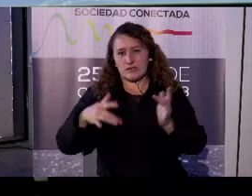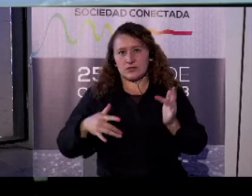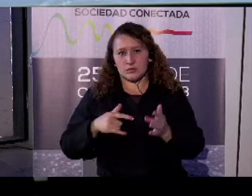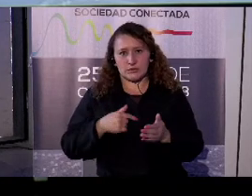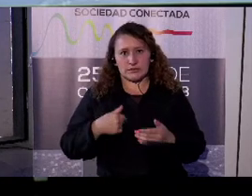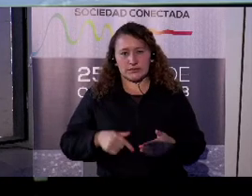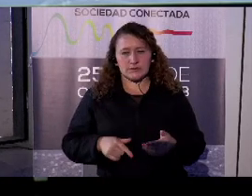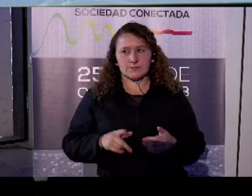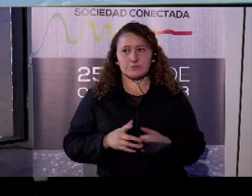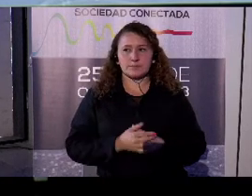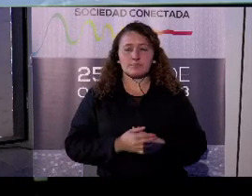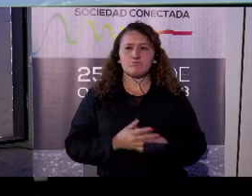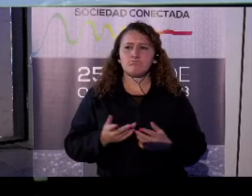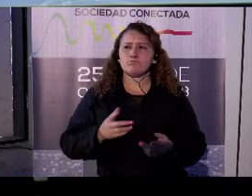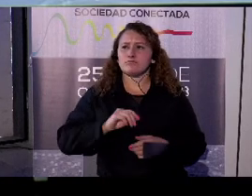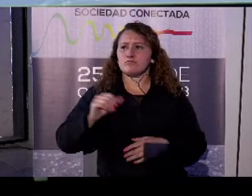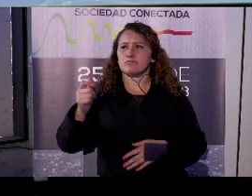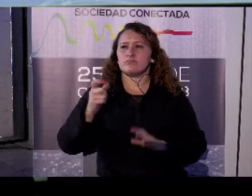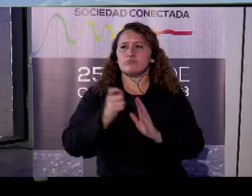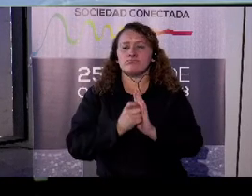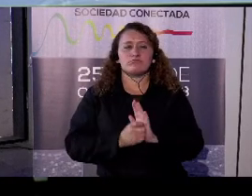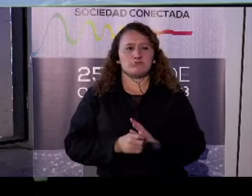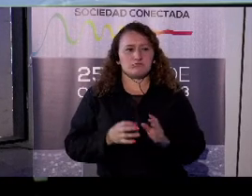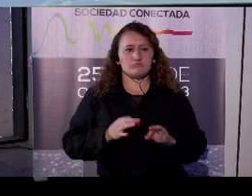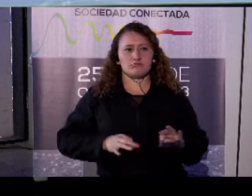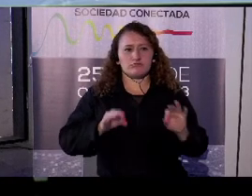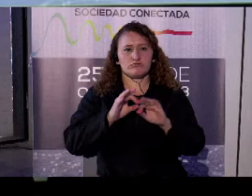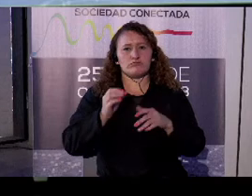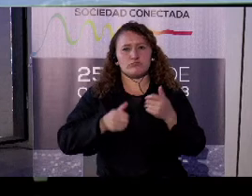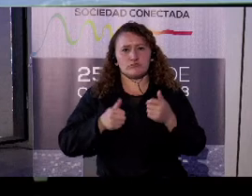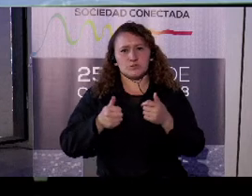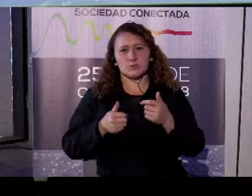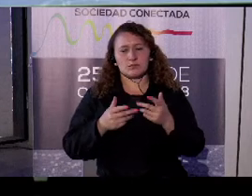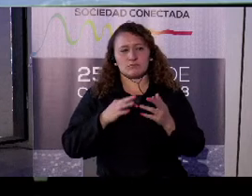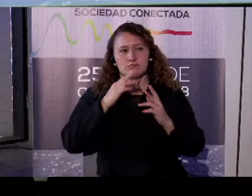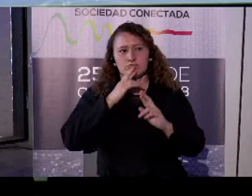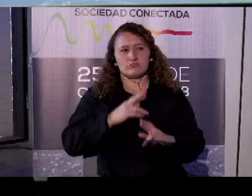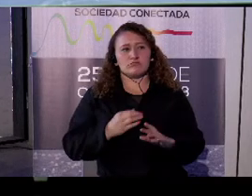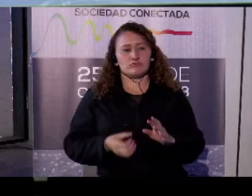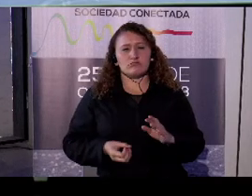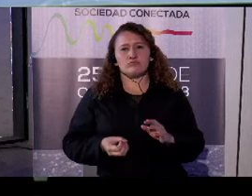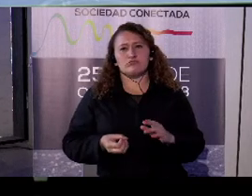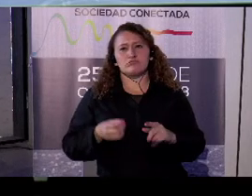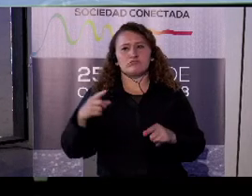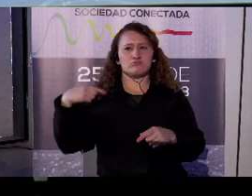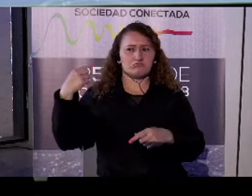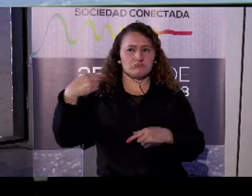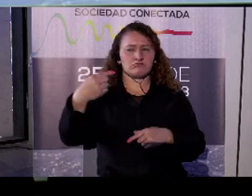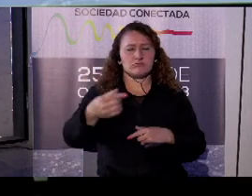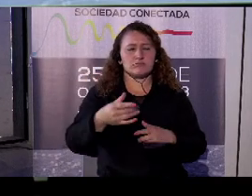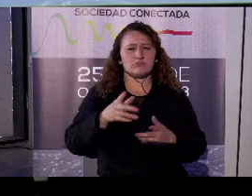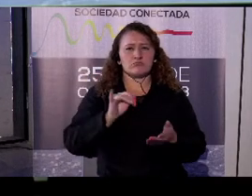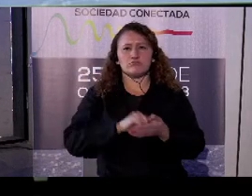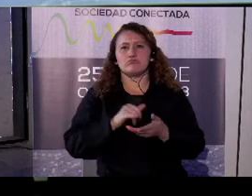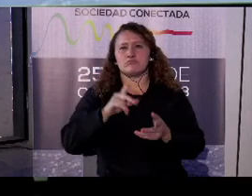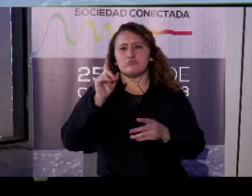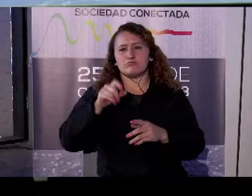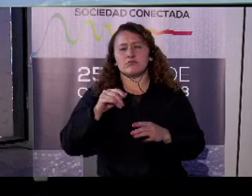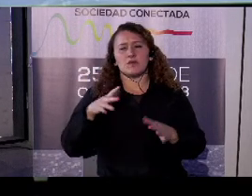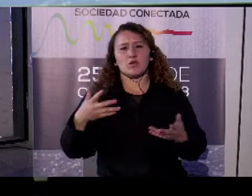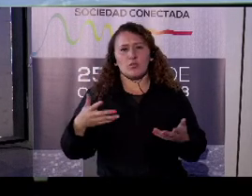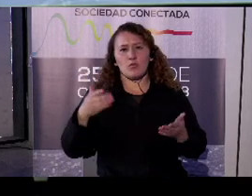otro punto importante es que los resultados de la simulación con frecuencia requieren ser analizados en perspectiva Qué